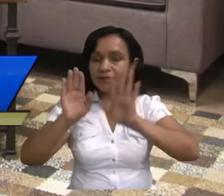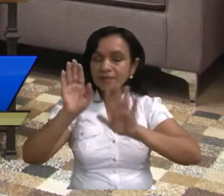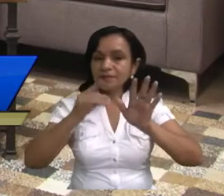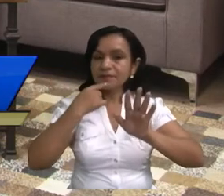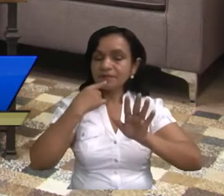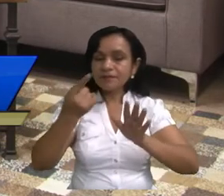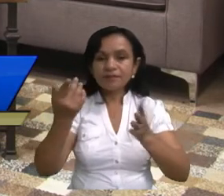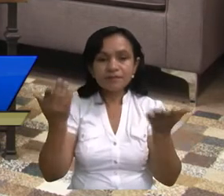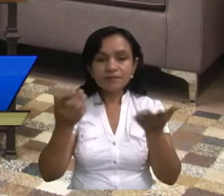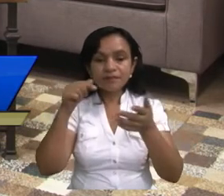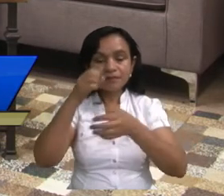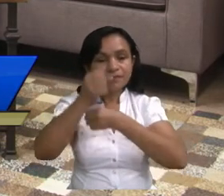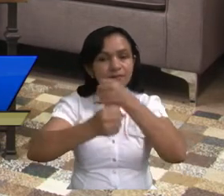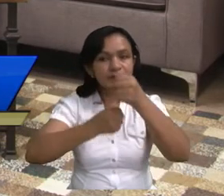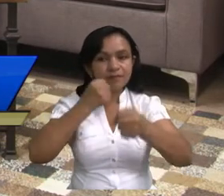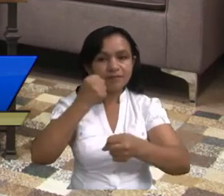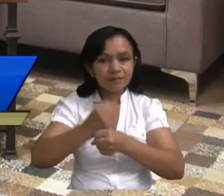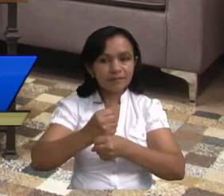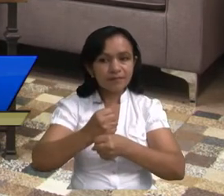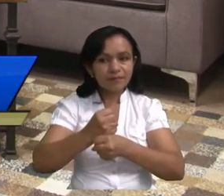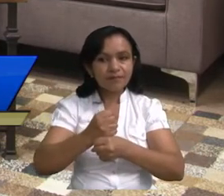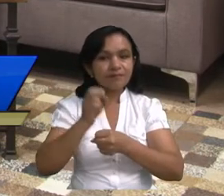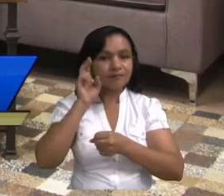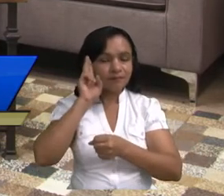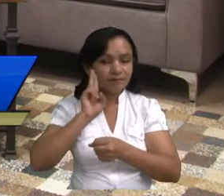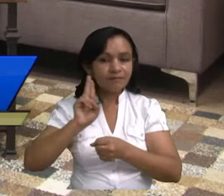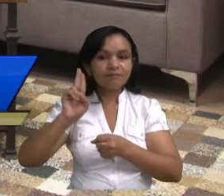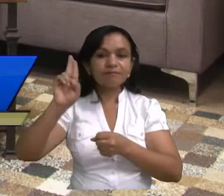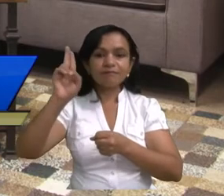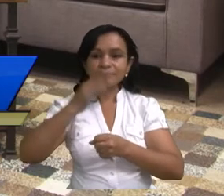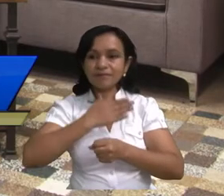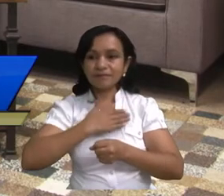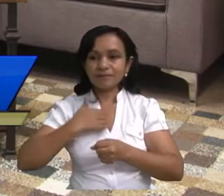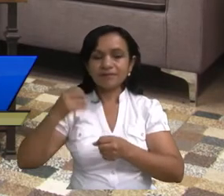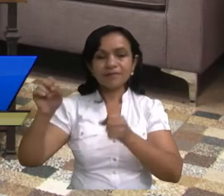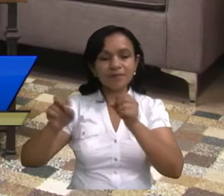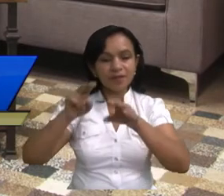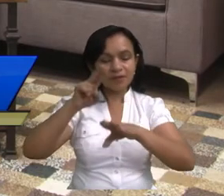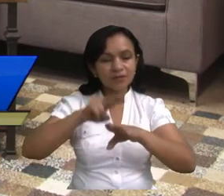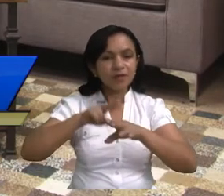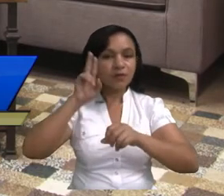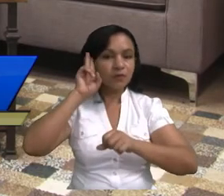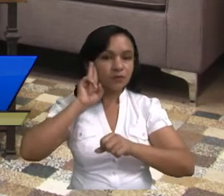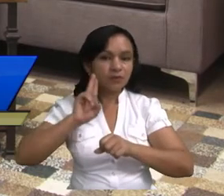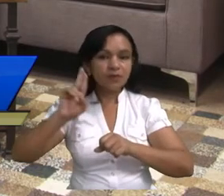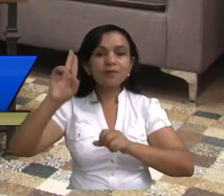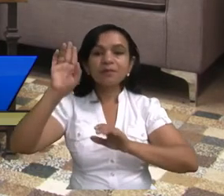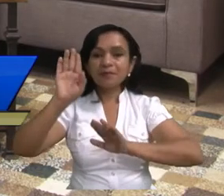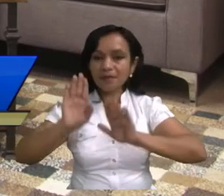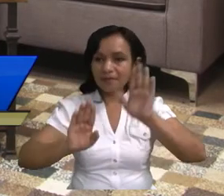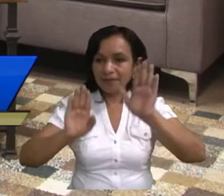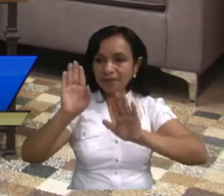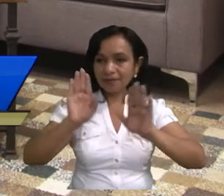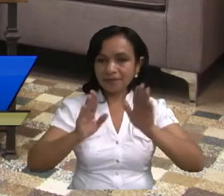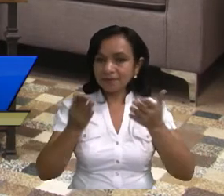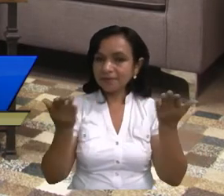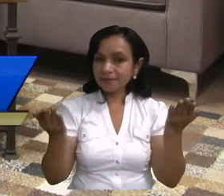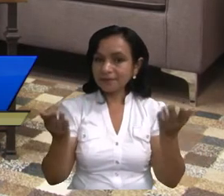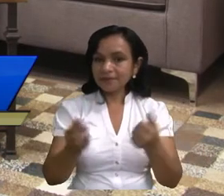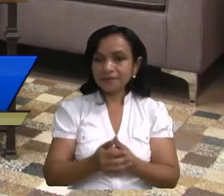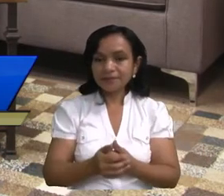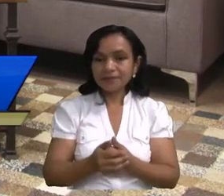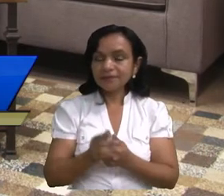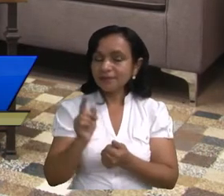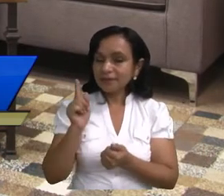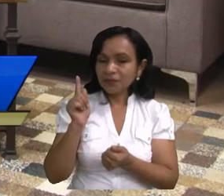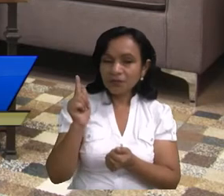que este año se esté haciendo en las universidades, porque va a ser a nivel nacional. Okay. Vamos a tener participación